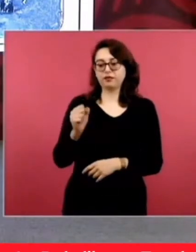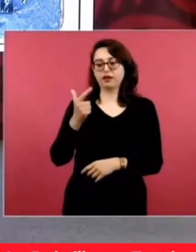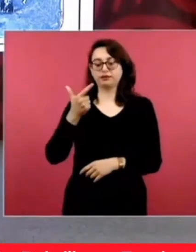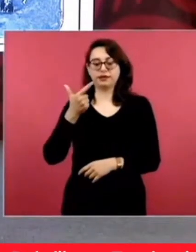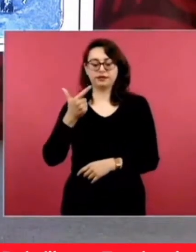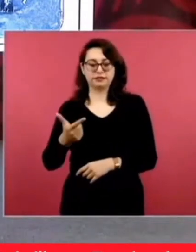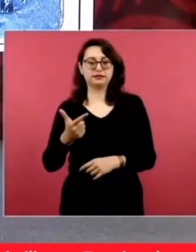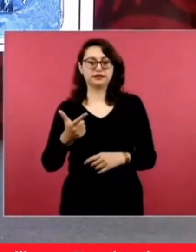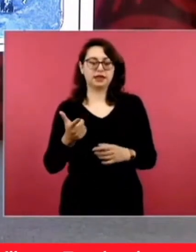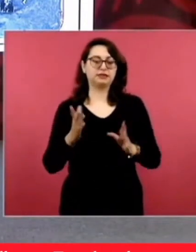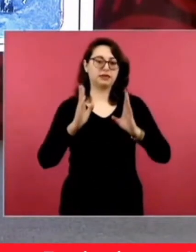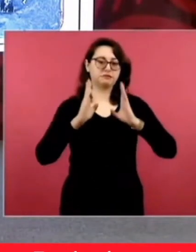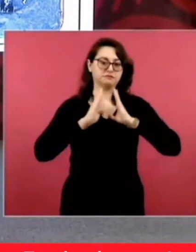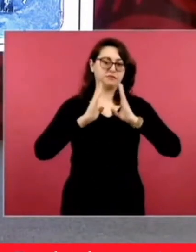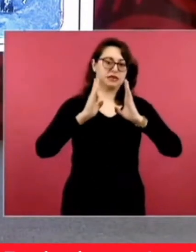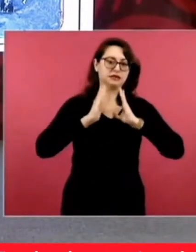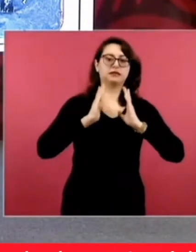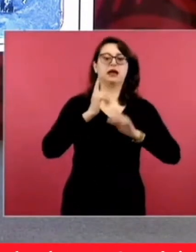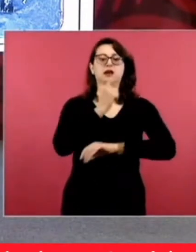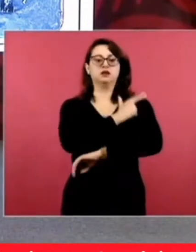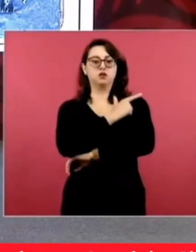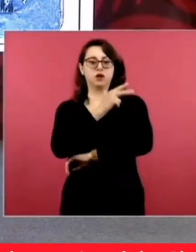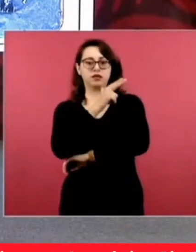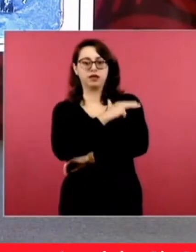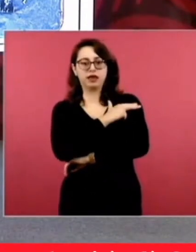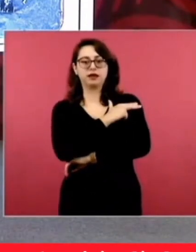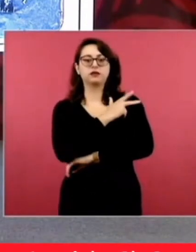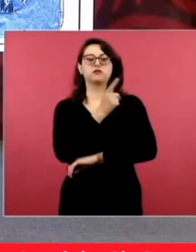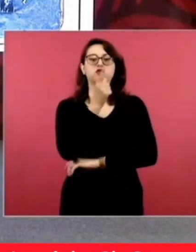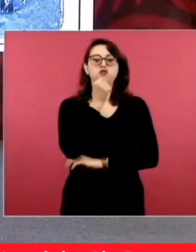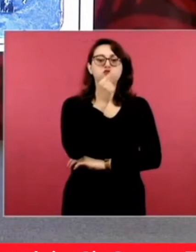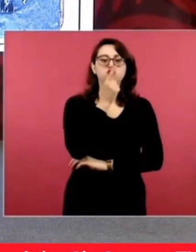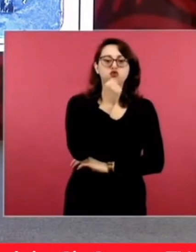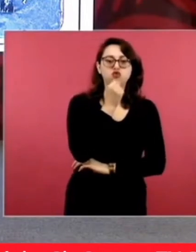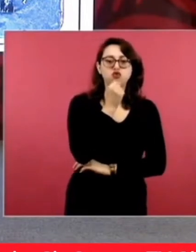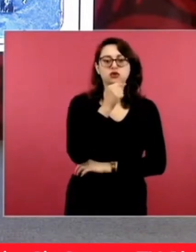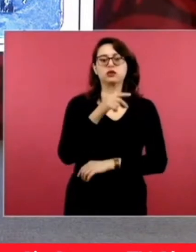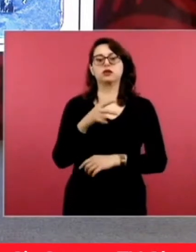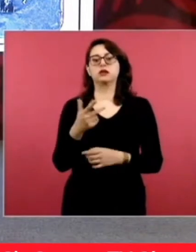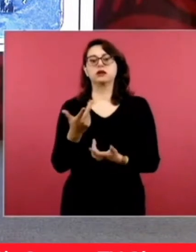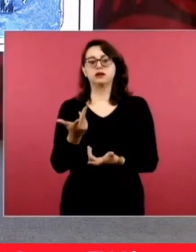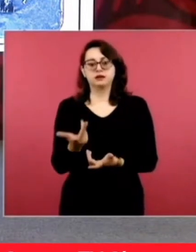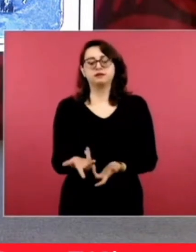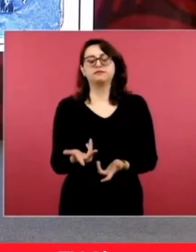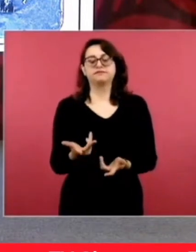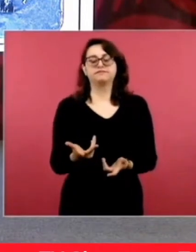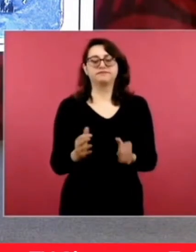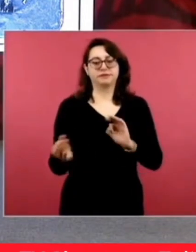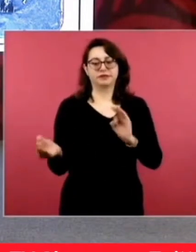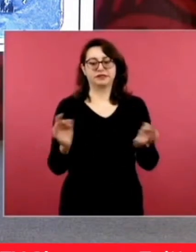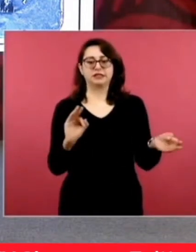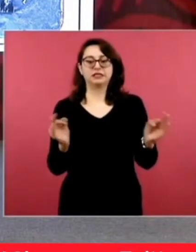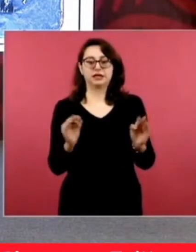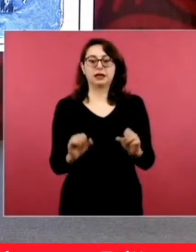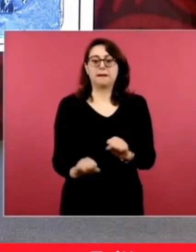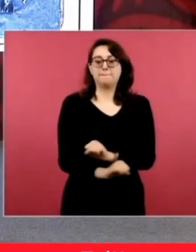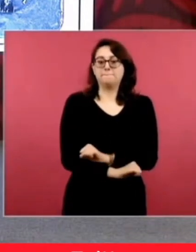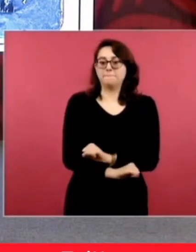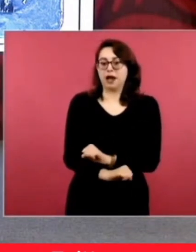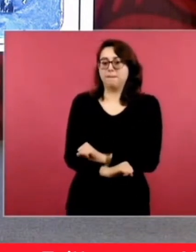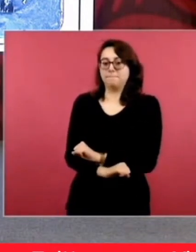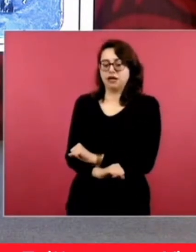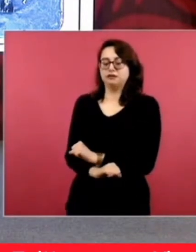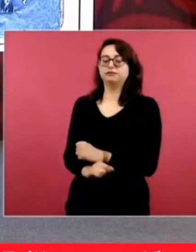diez elementos de la guardia nacional treinta y un policías y doce civiles pertenecientes a delincuencia